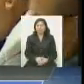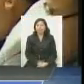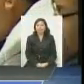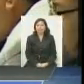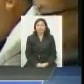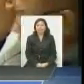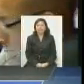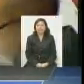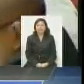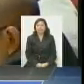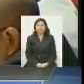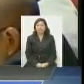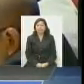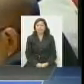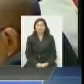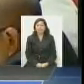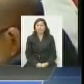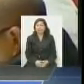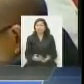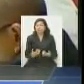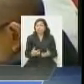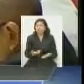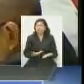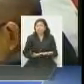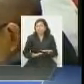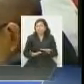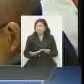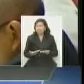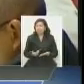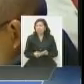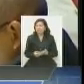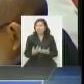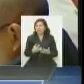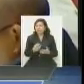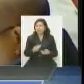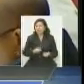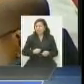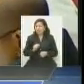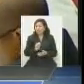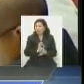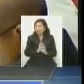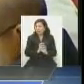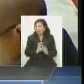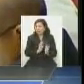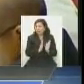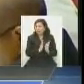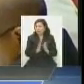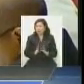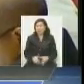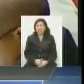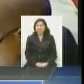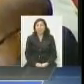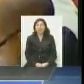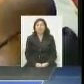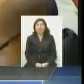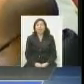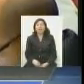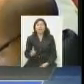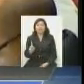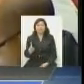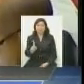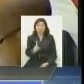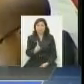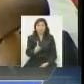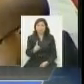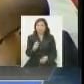EMSA. Miren, EMSA es la empresa de mercados que administra, encargado de la limpieza, el mantenimiento y el orden. Cada